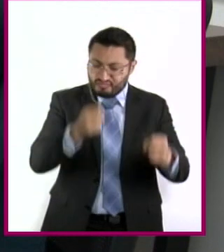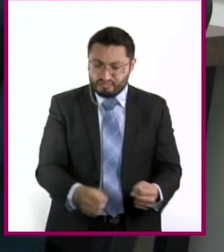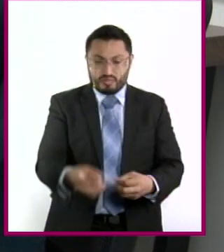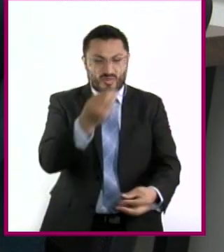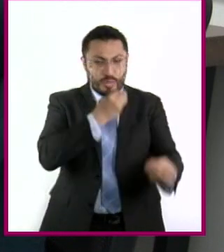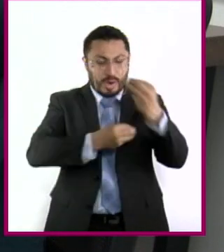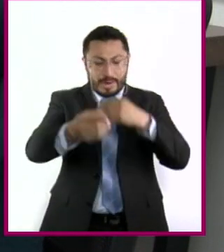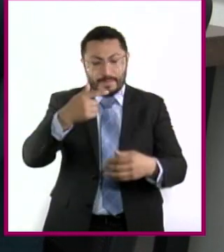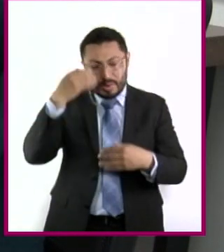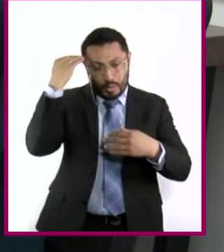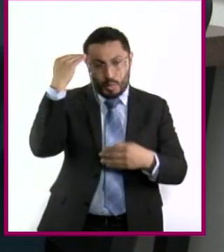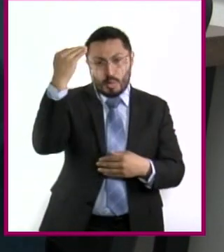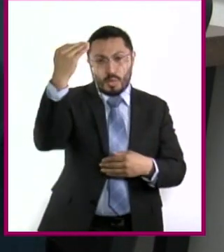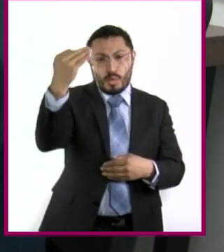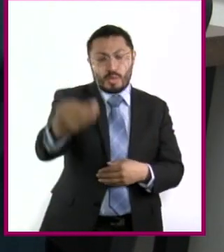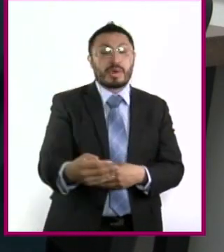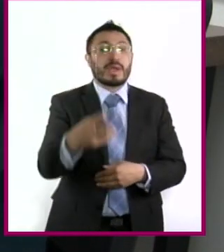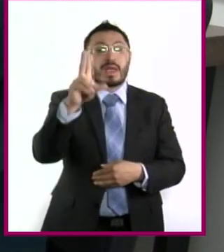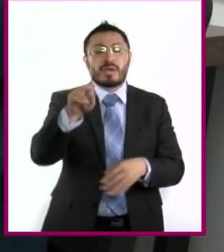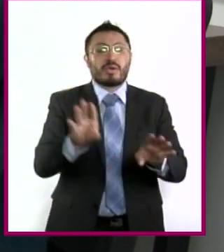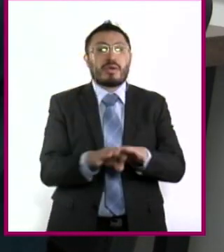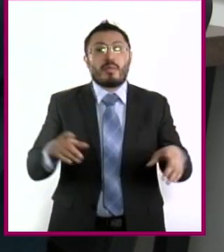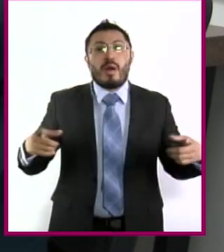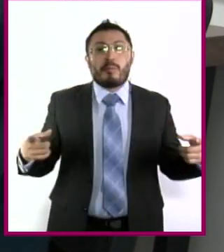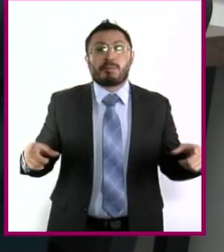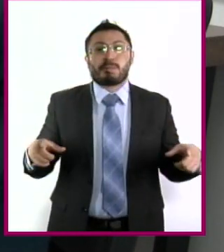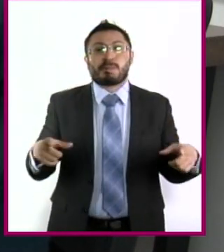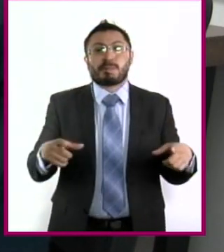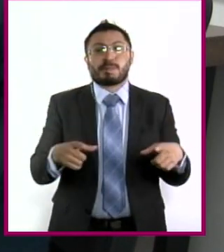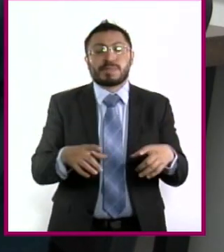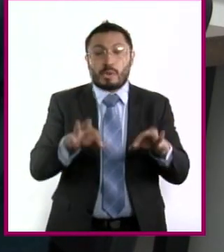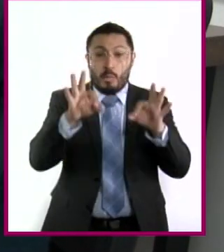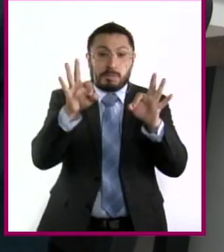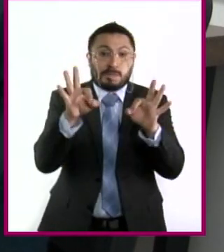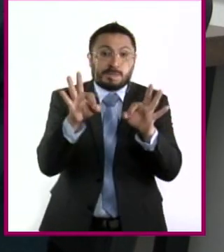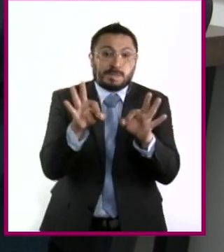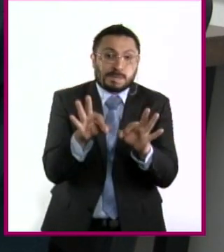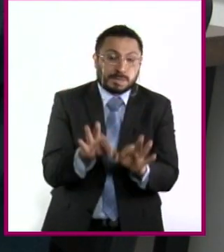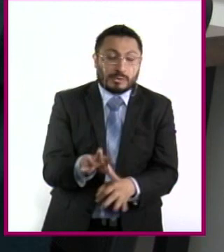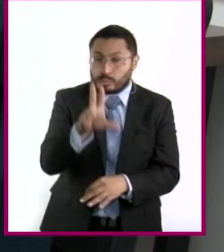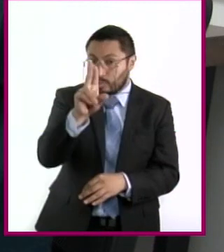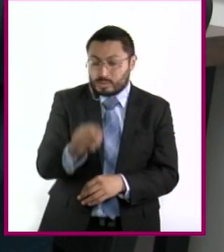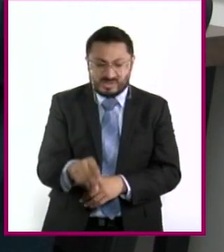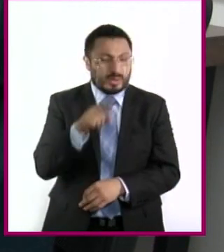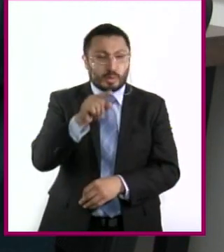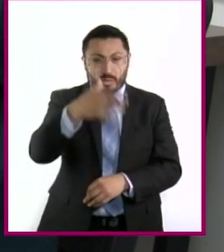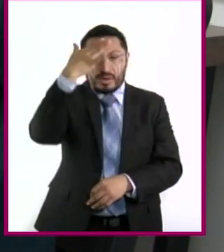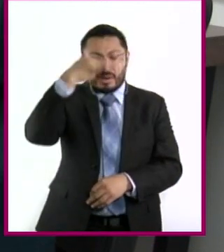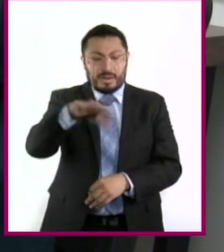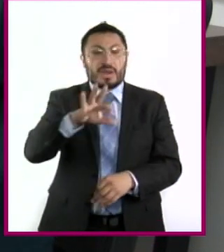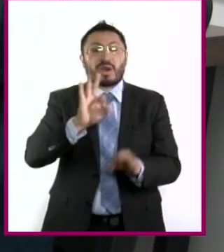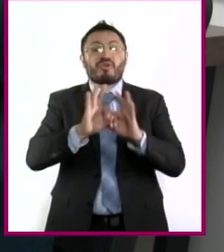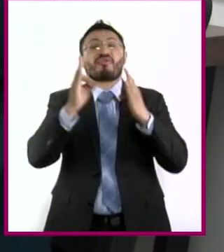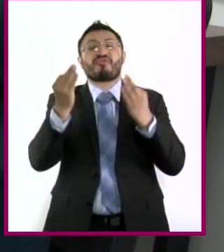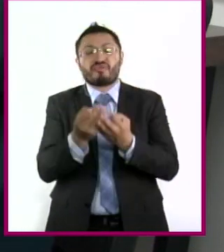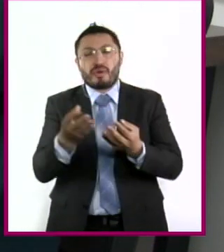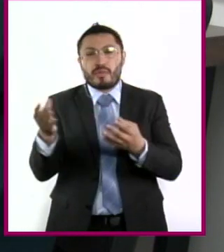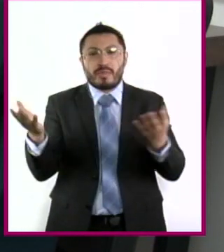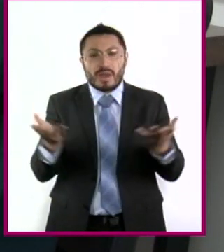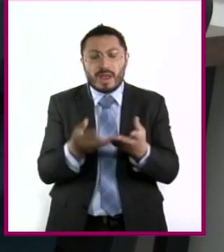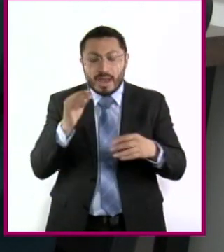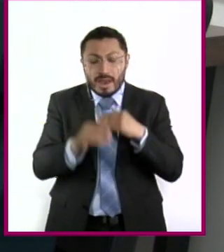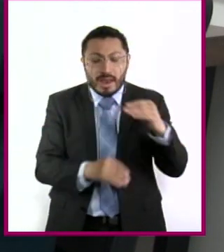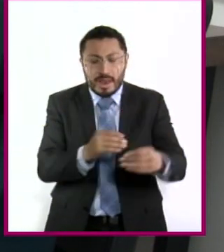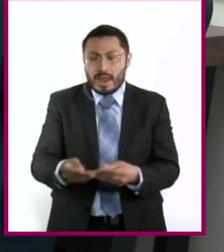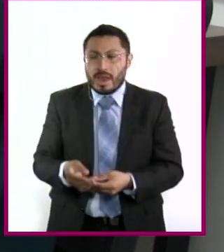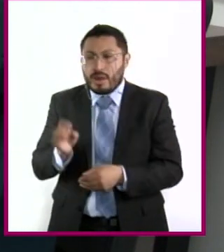durar y no se reduzcan ni en cantidad ni en calidad. Como ustedes saben, la forma en que se producen, distribuyen y consumen los